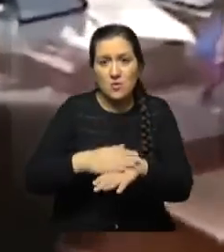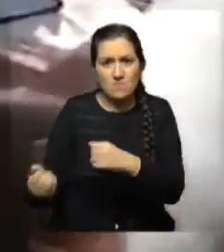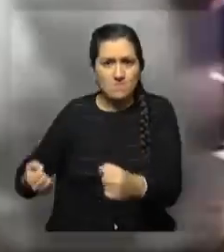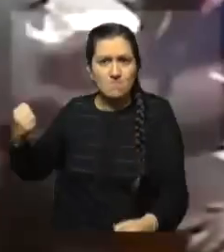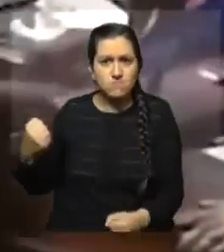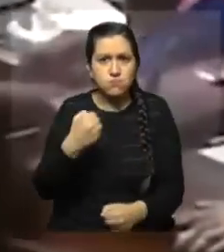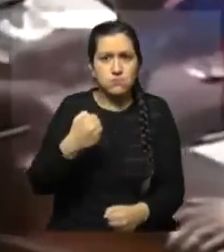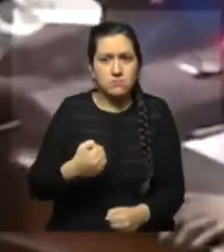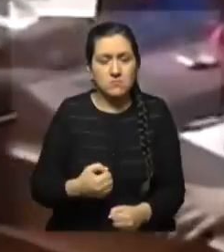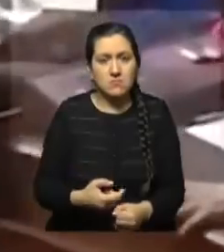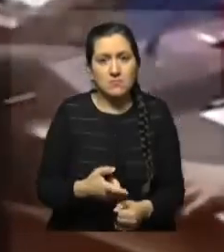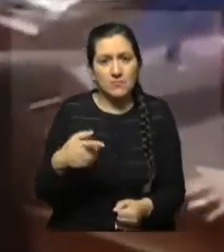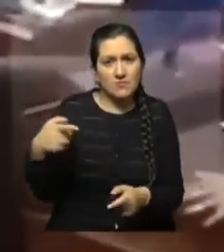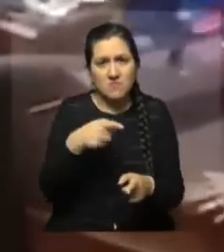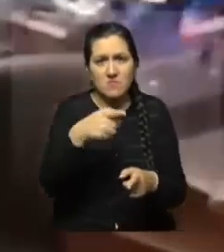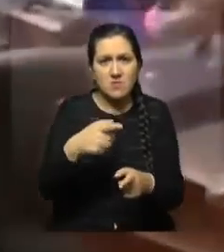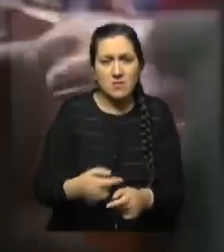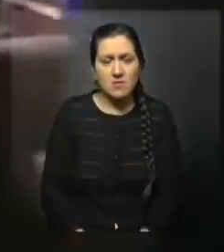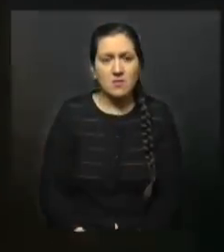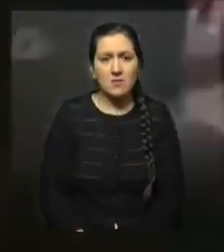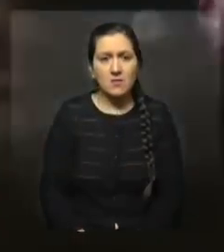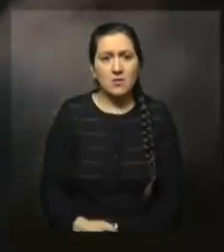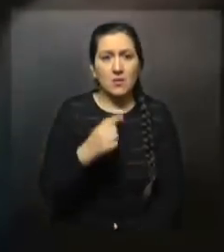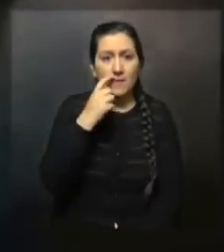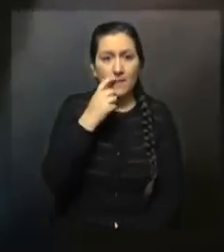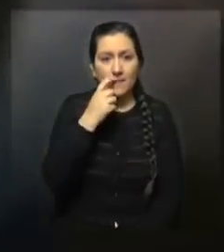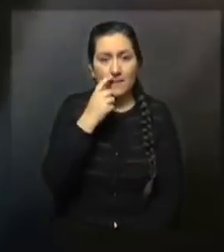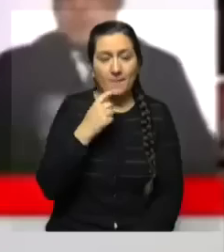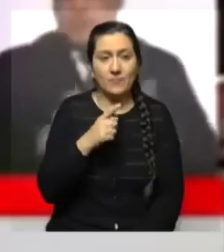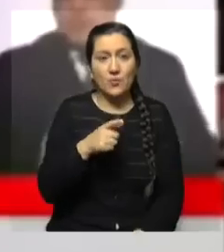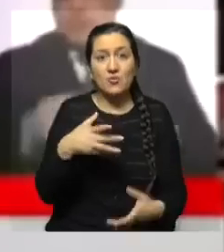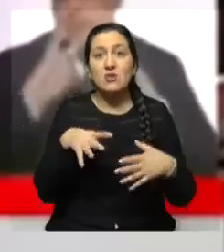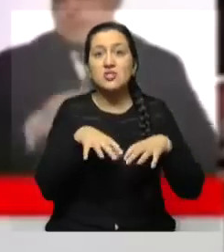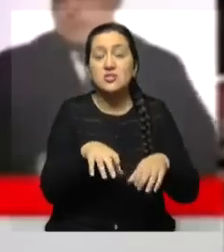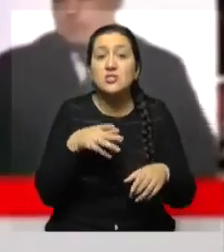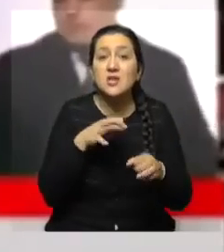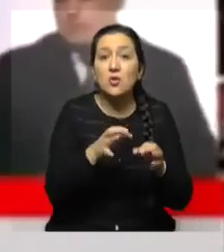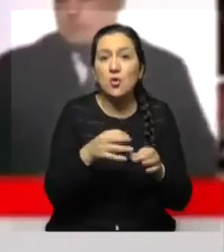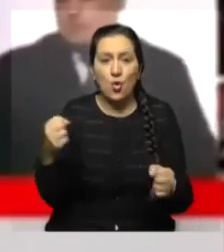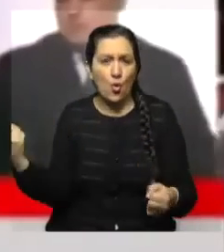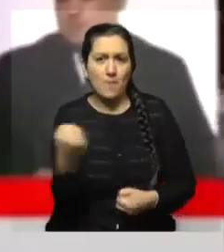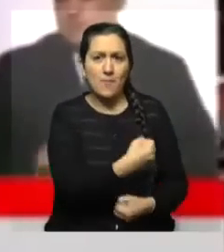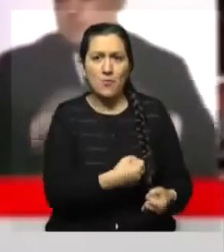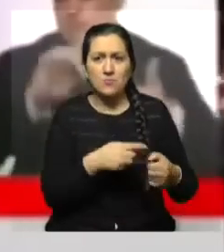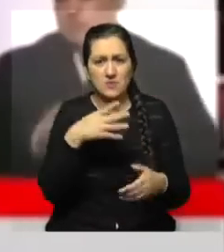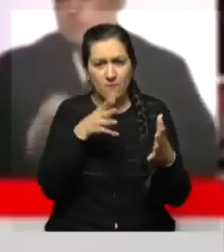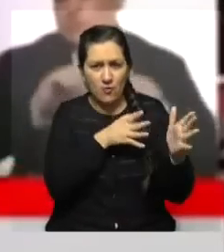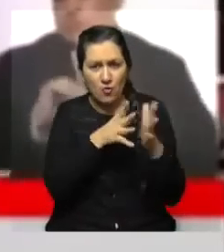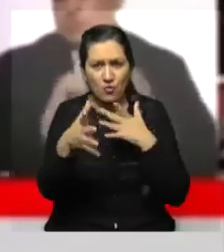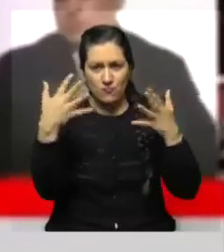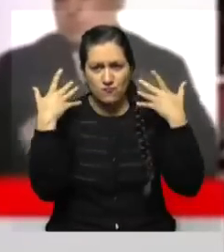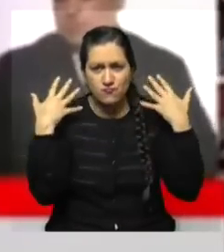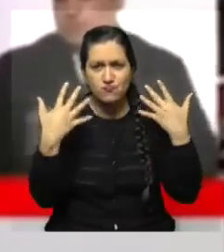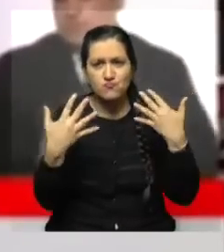Ávila fina Castillo persiguió su colega de derecha Juan Burgos hasta su banca cuando lo alcanzó lo golpeó desde atrás y salió corriendo hasta que